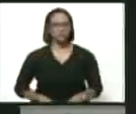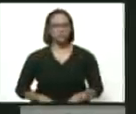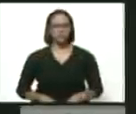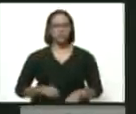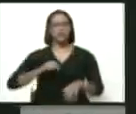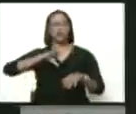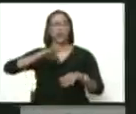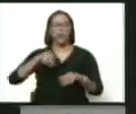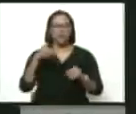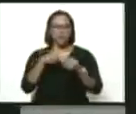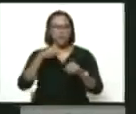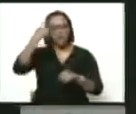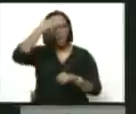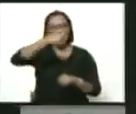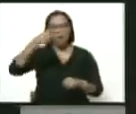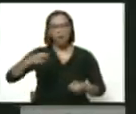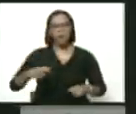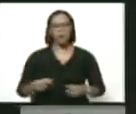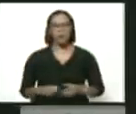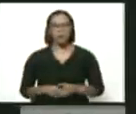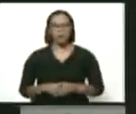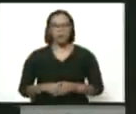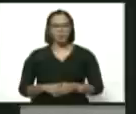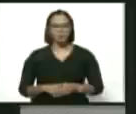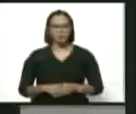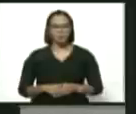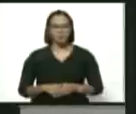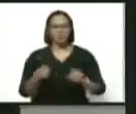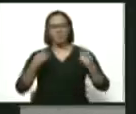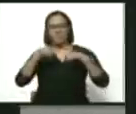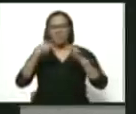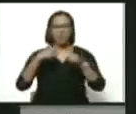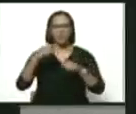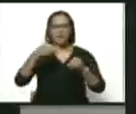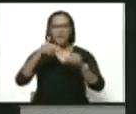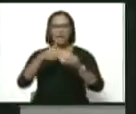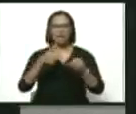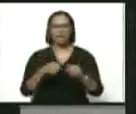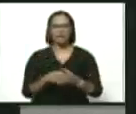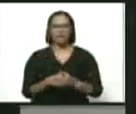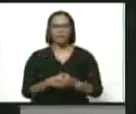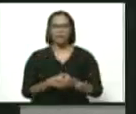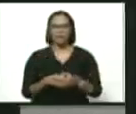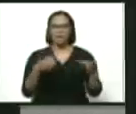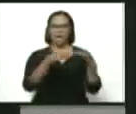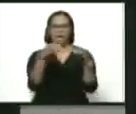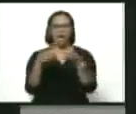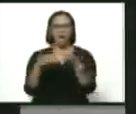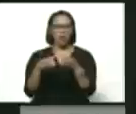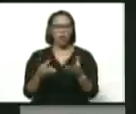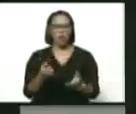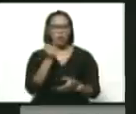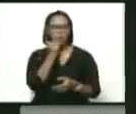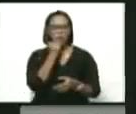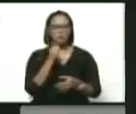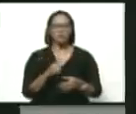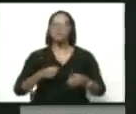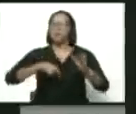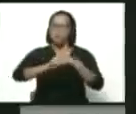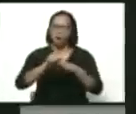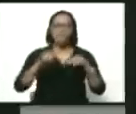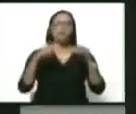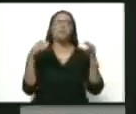robándole la gasolina al pueblo, vendiéndole la gasolina a mafias. Vamos por todas esas mafias,